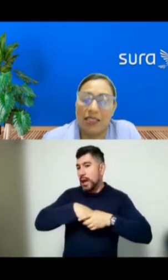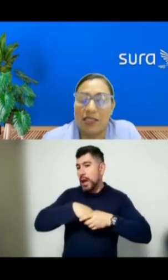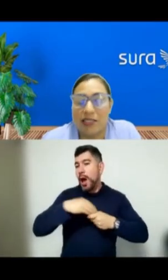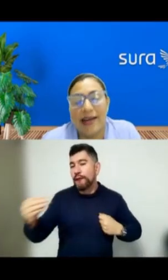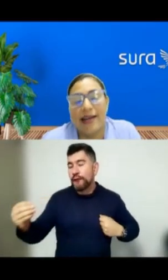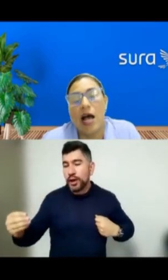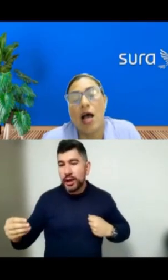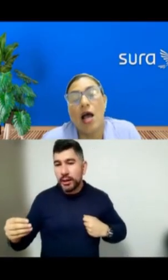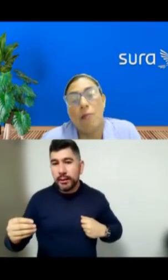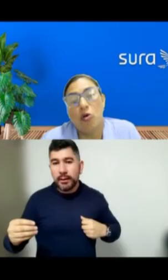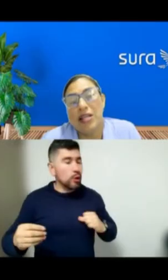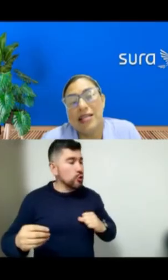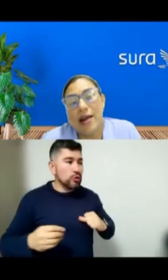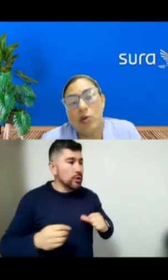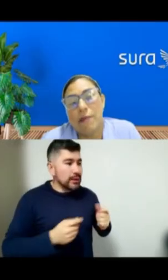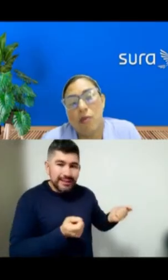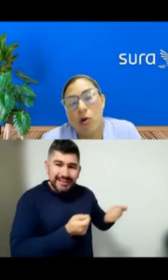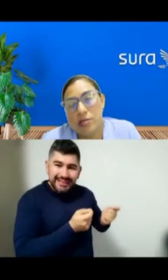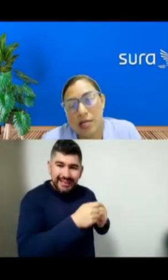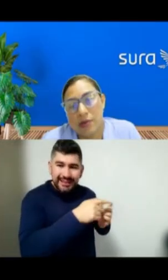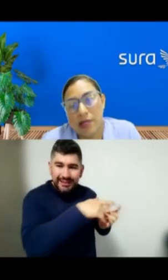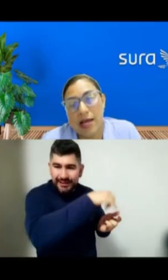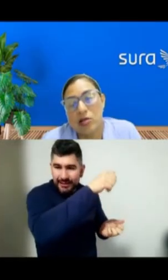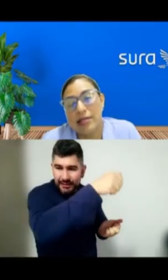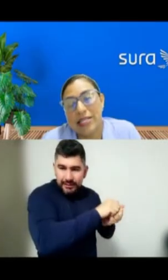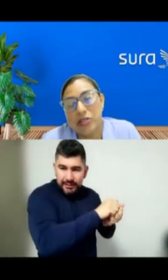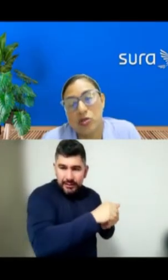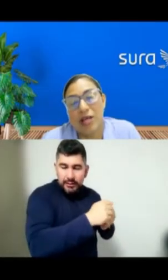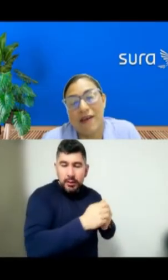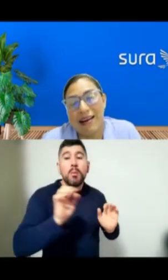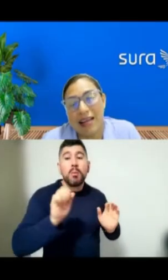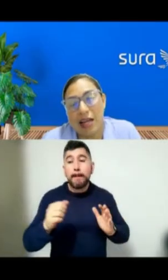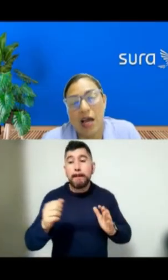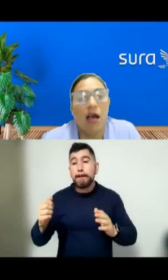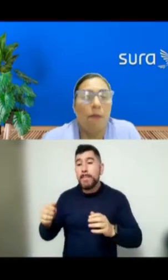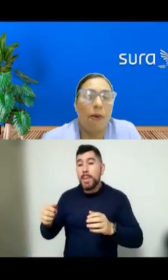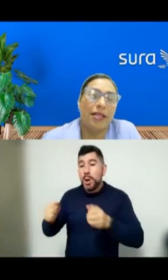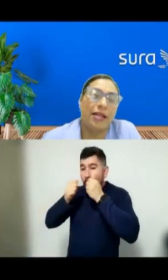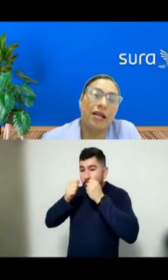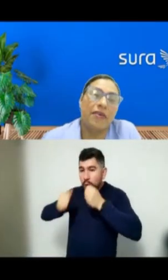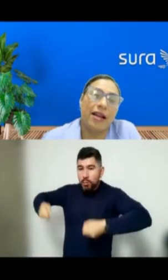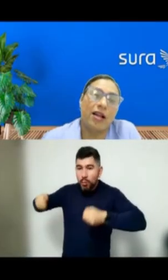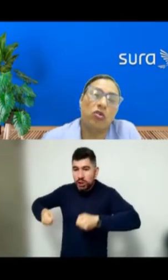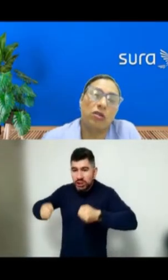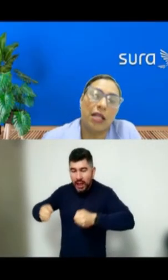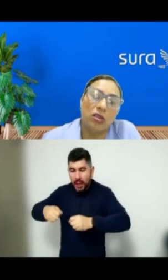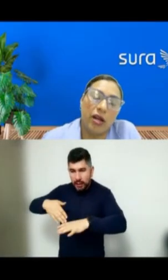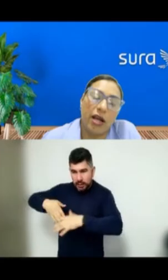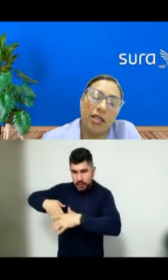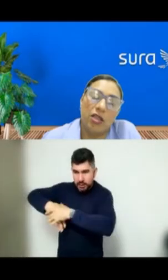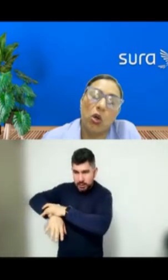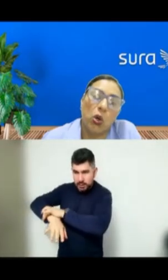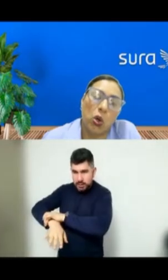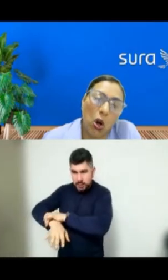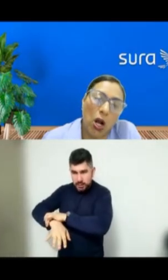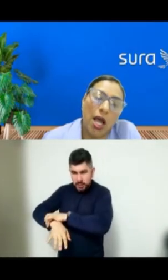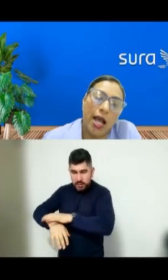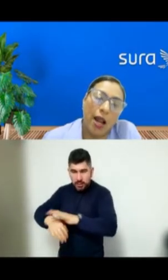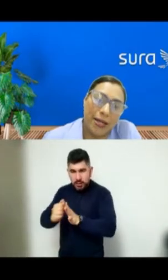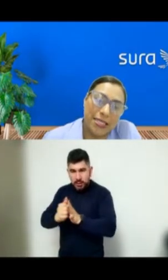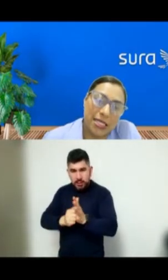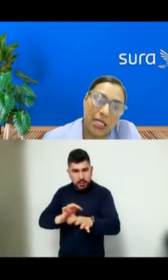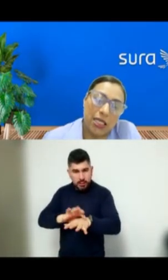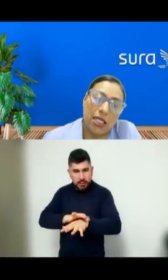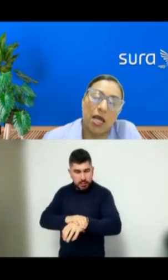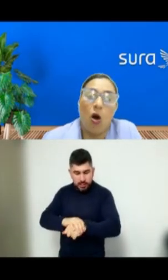tengo el botiquín cerca, puedo utilizar unas bolsas, ¿verdad? Eso de hecho es una barrera para evitar el contacto directo